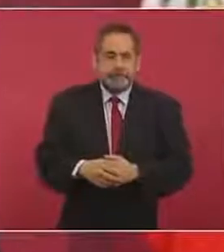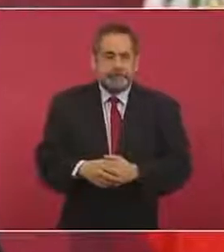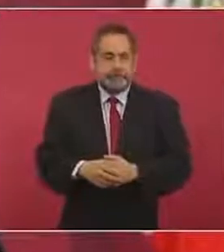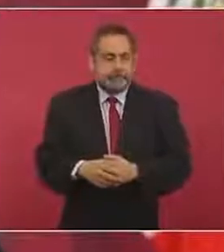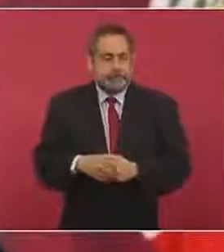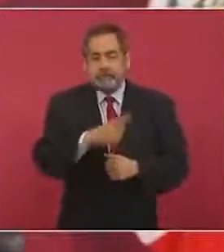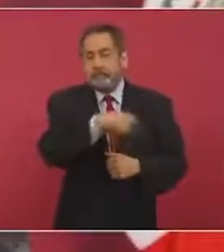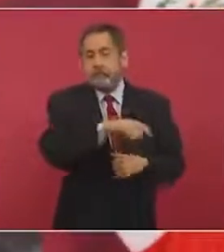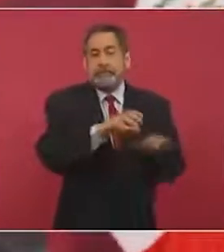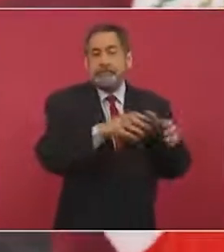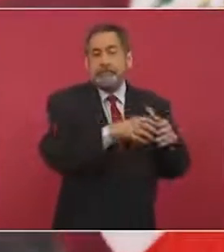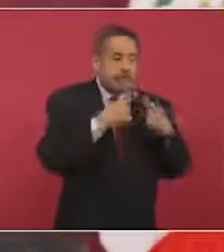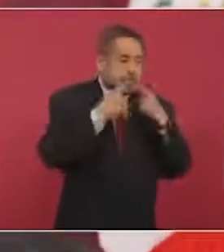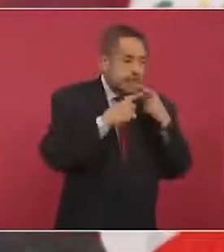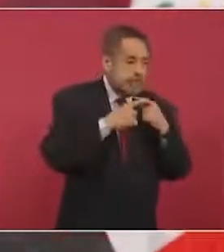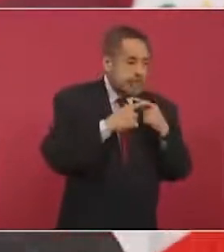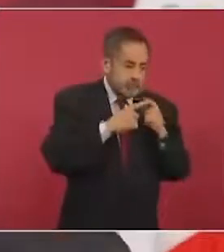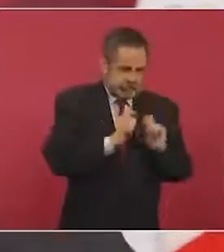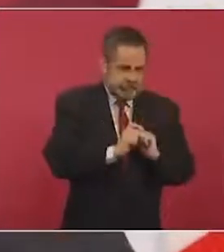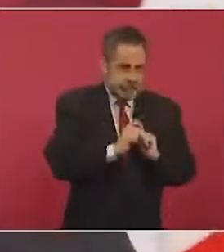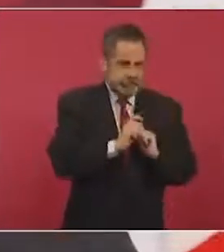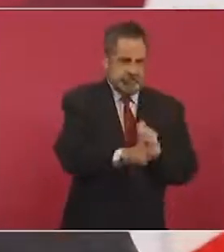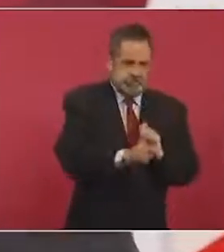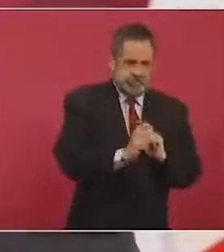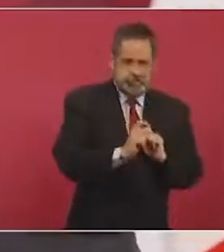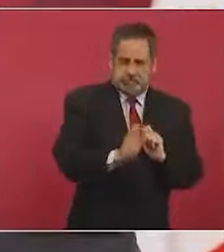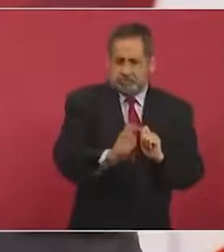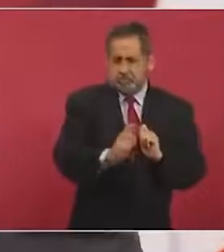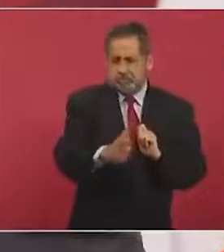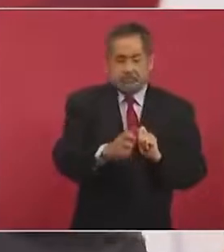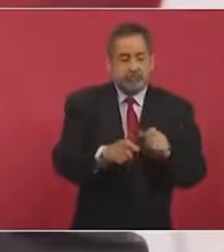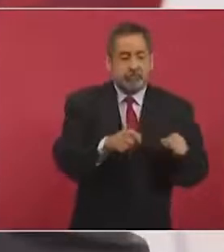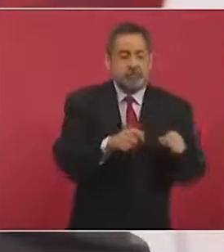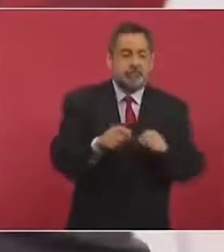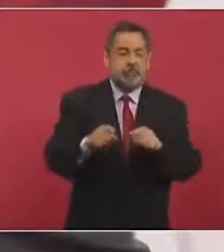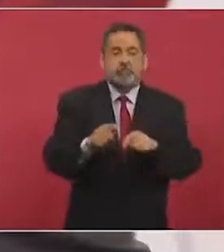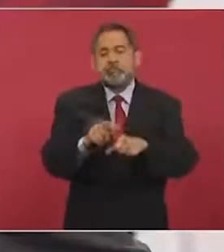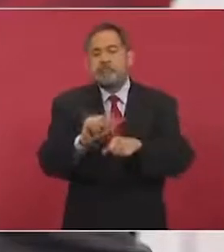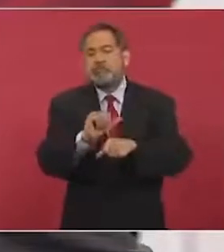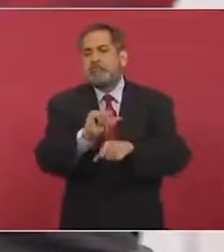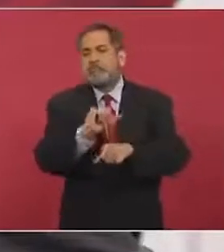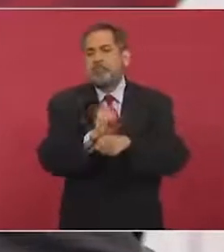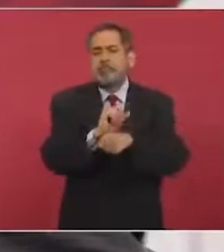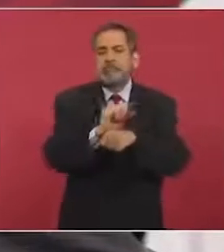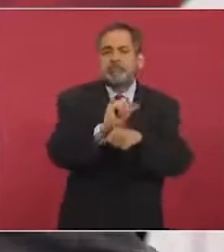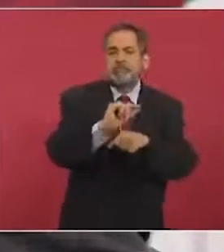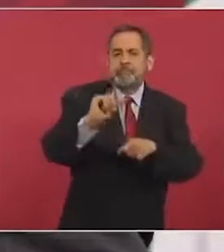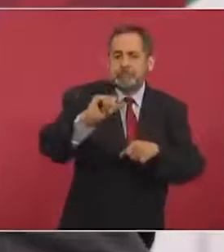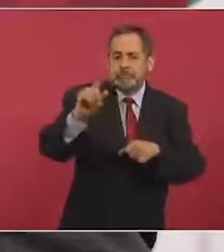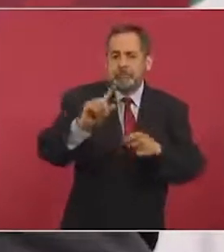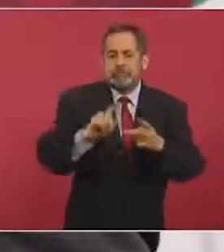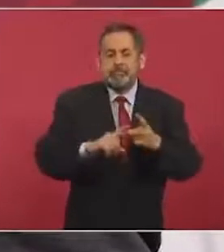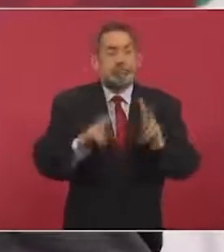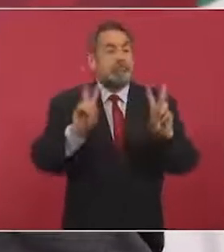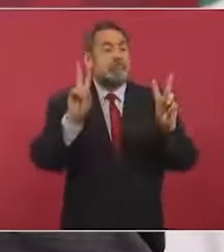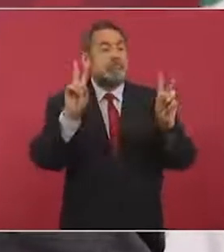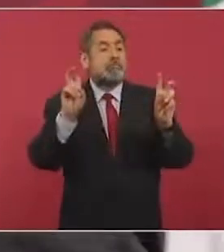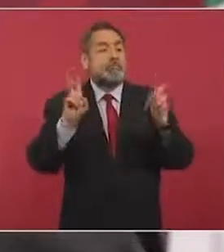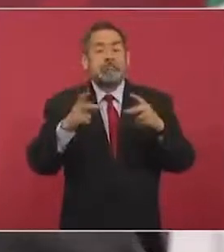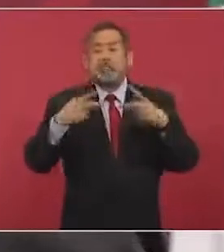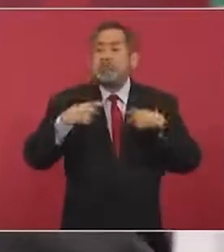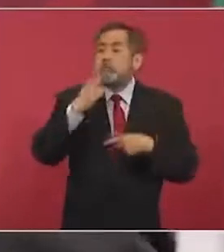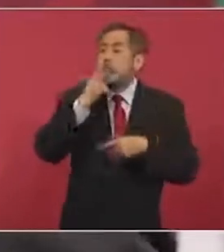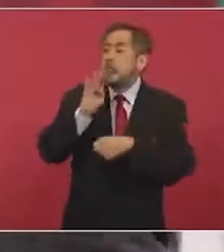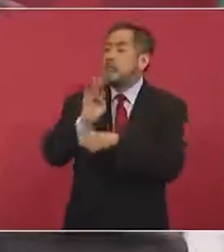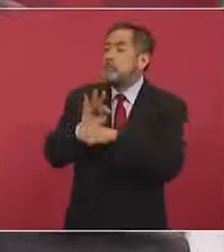Convencen o contratan a artistas, ¿no?, a